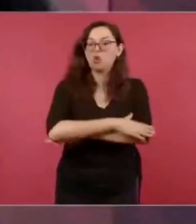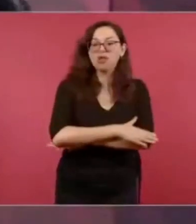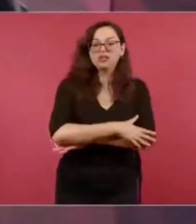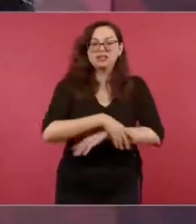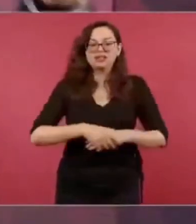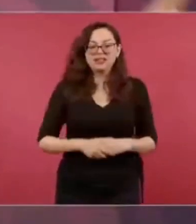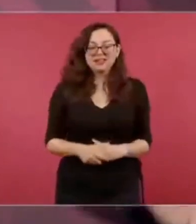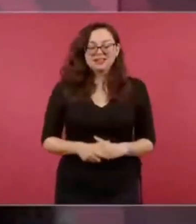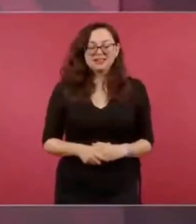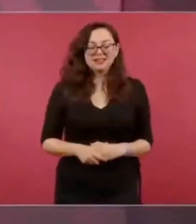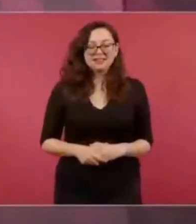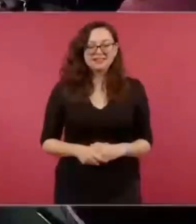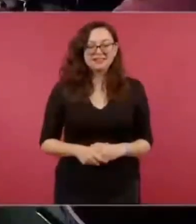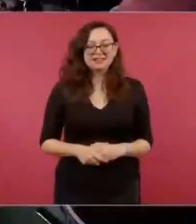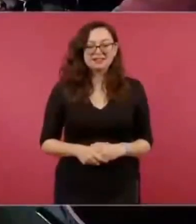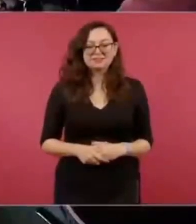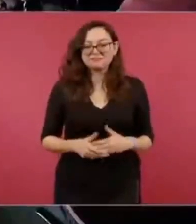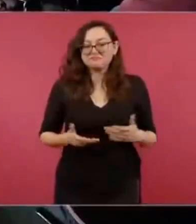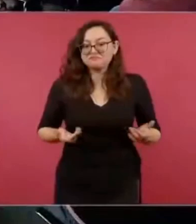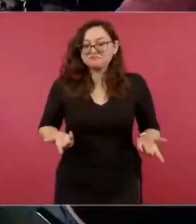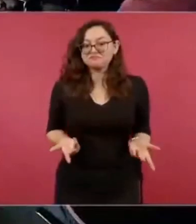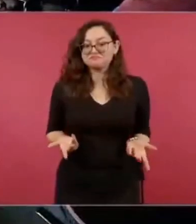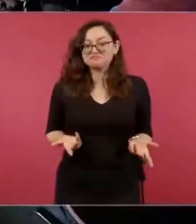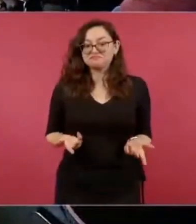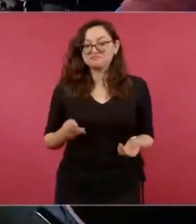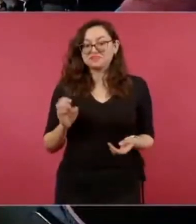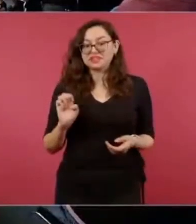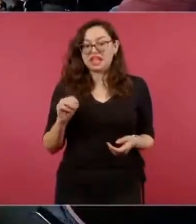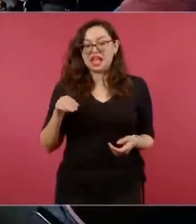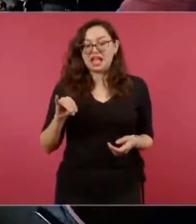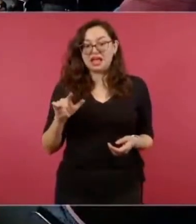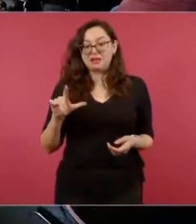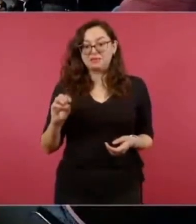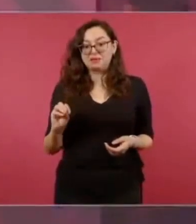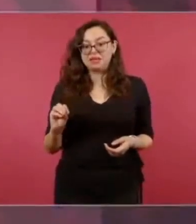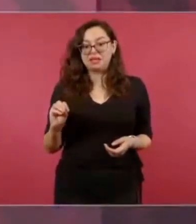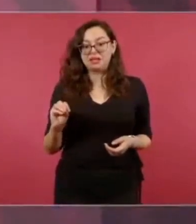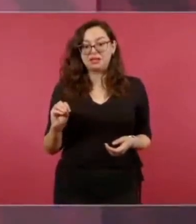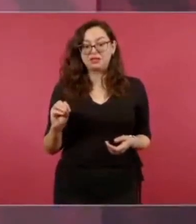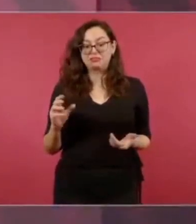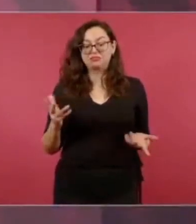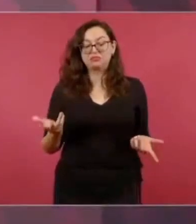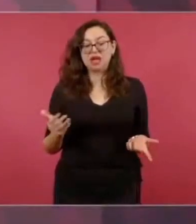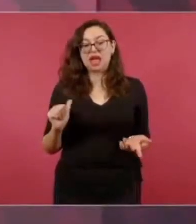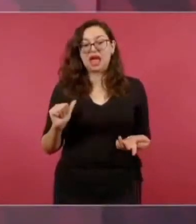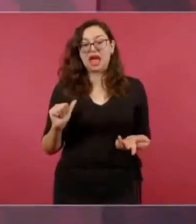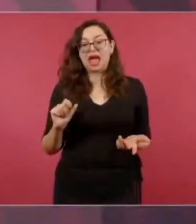cuando Emilio Azcárraga, en paz descanse, decía que era soldado